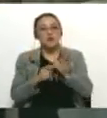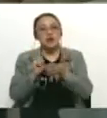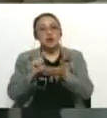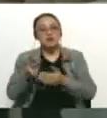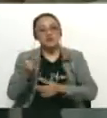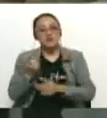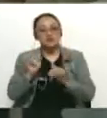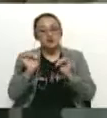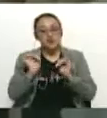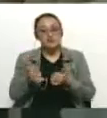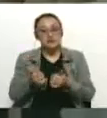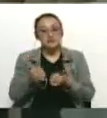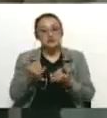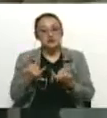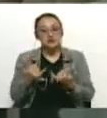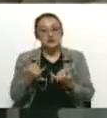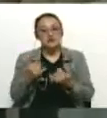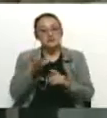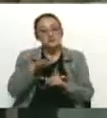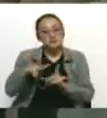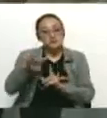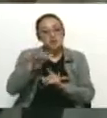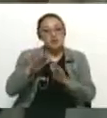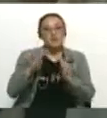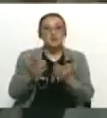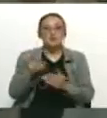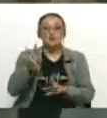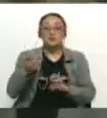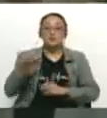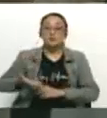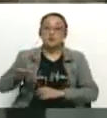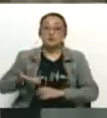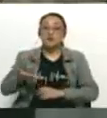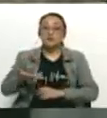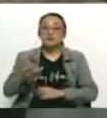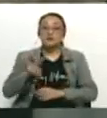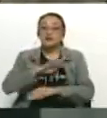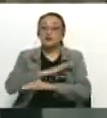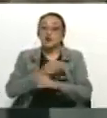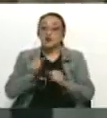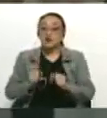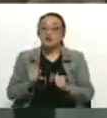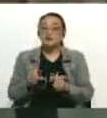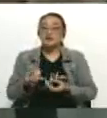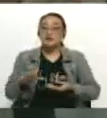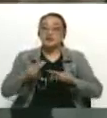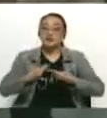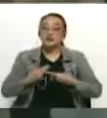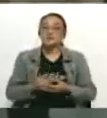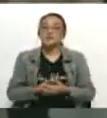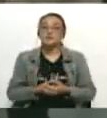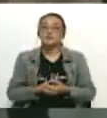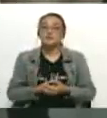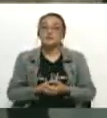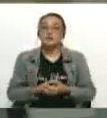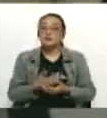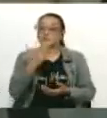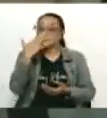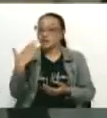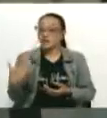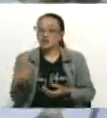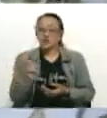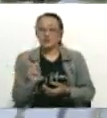que comienzan nuevamente también a circular por el mundo. Eso es muy importante. Eso nos da fortaleza como nación. No es poca cosa, no es una